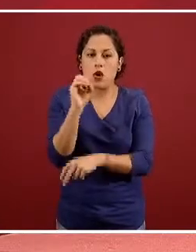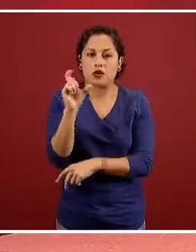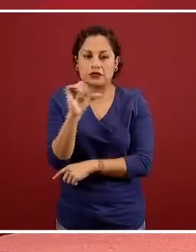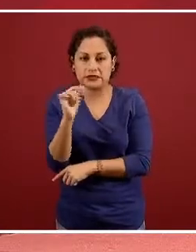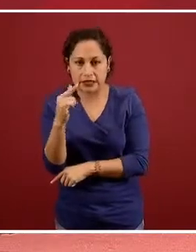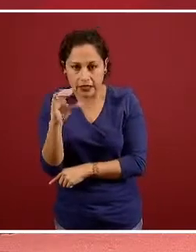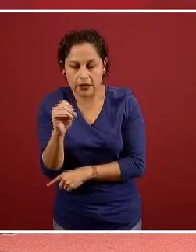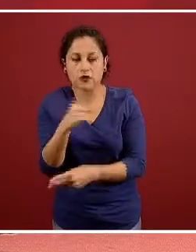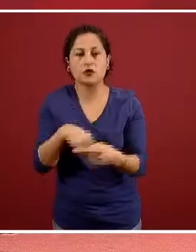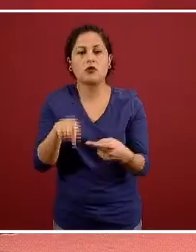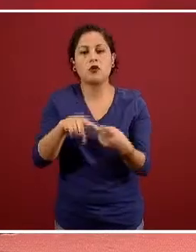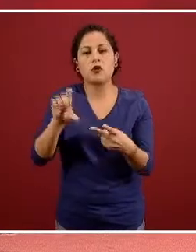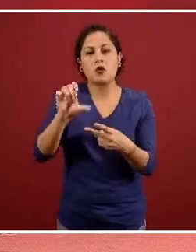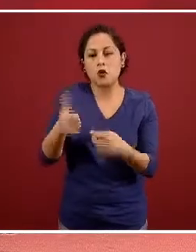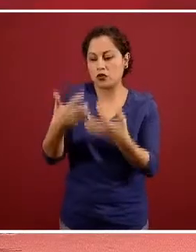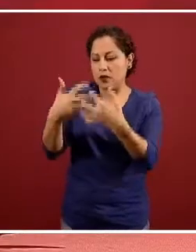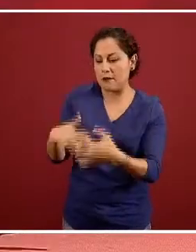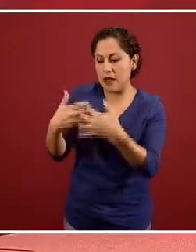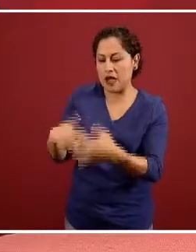gases,